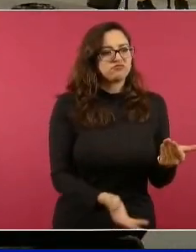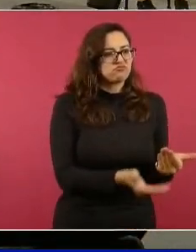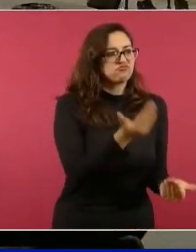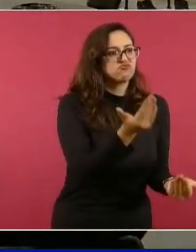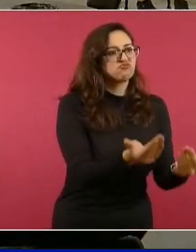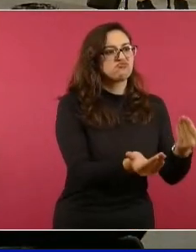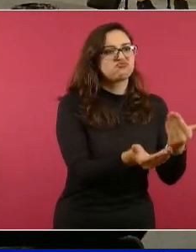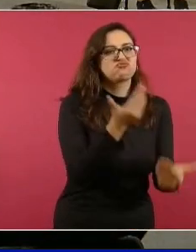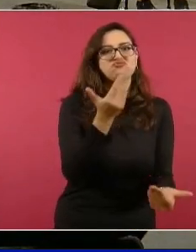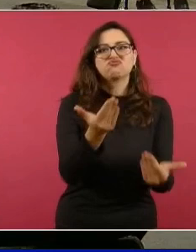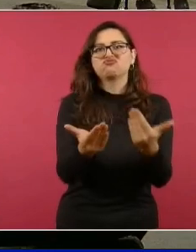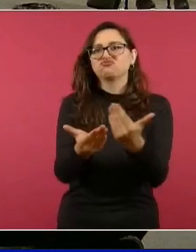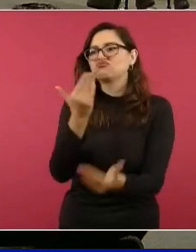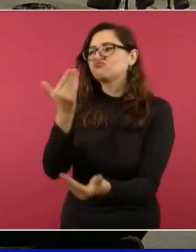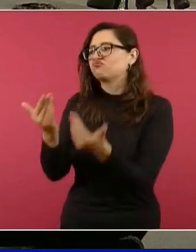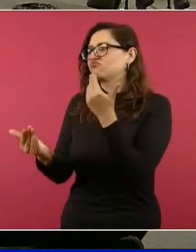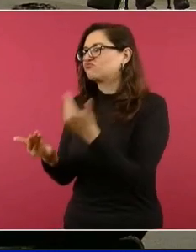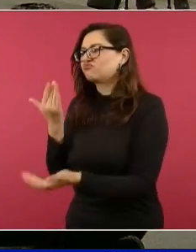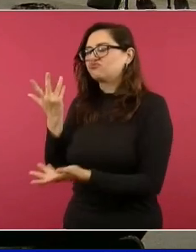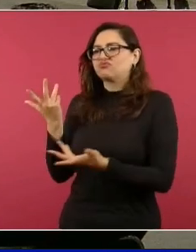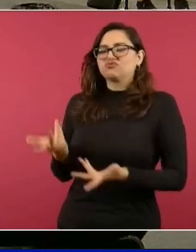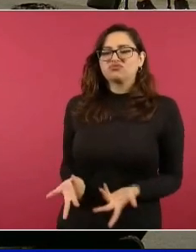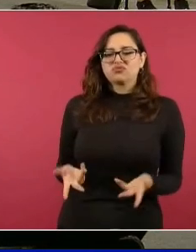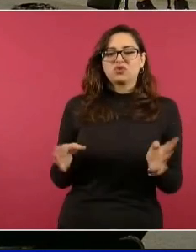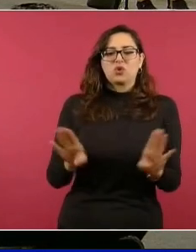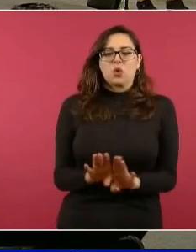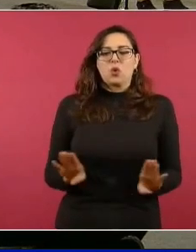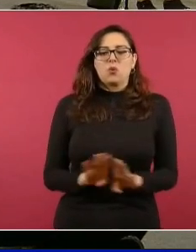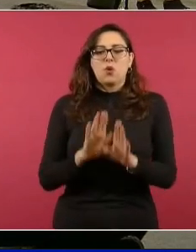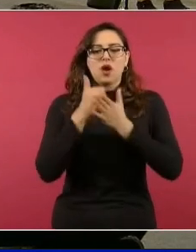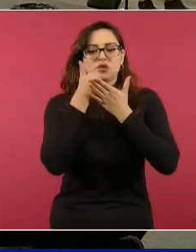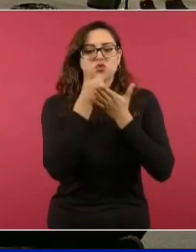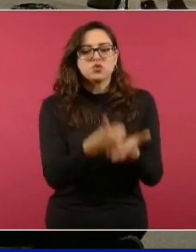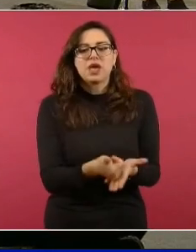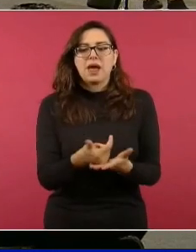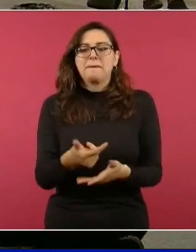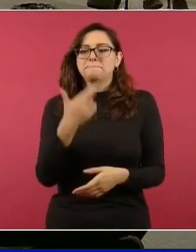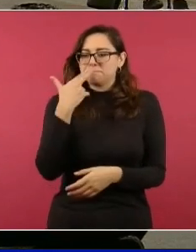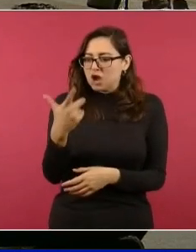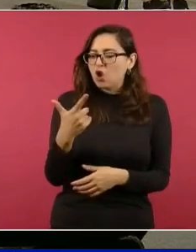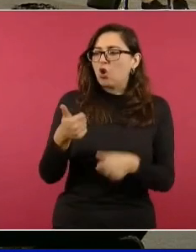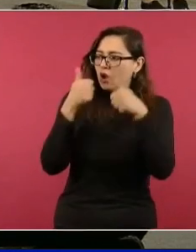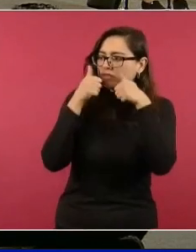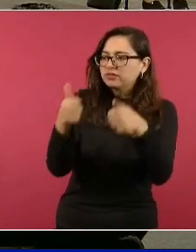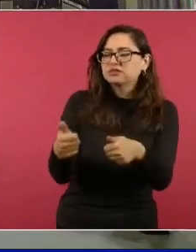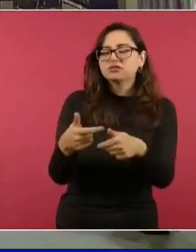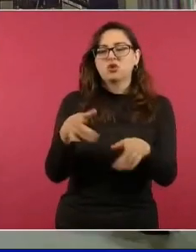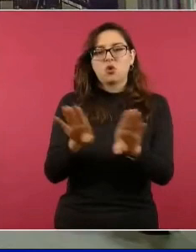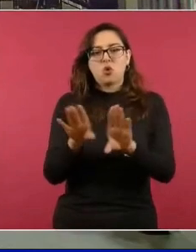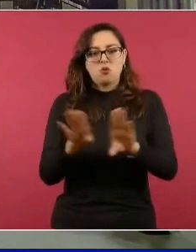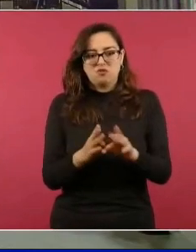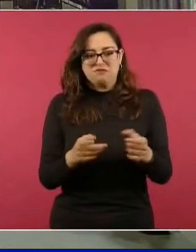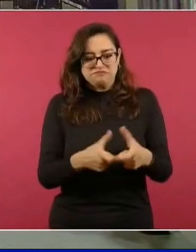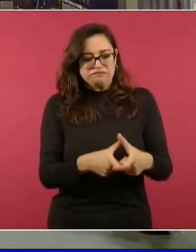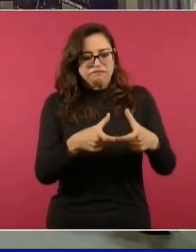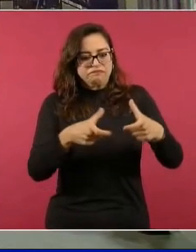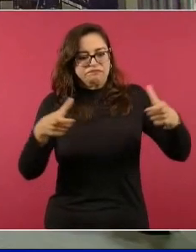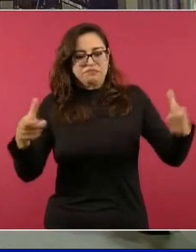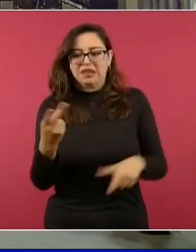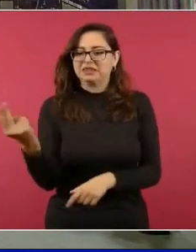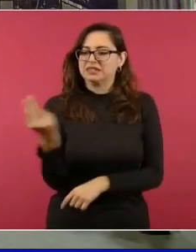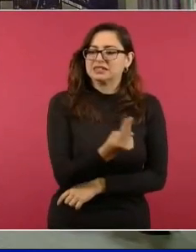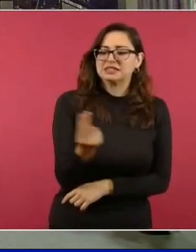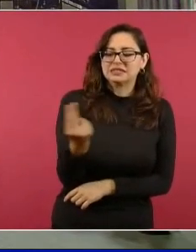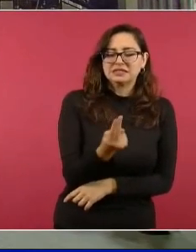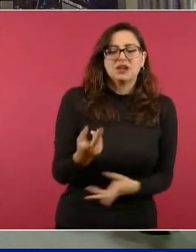entonces, ¿de qué manera se puede resolver esto para que tenga la calidad y la cantidad y del tamaño de la exigencia?